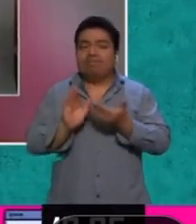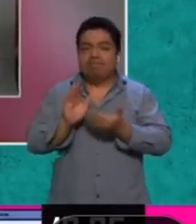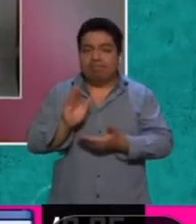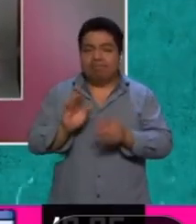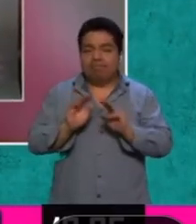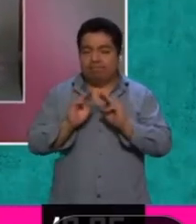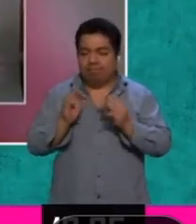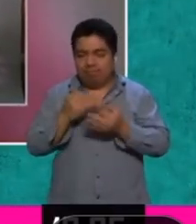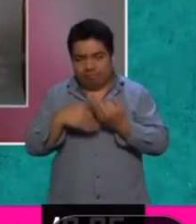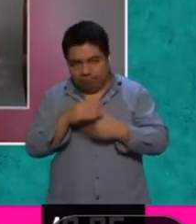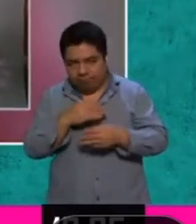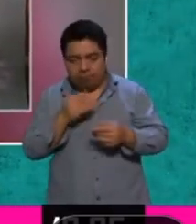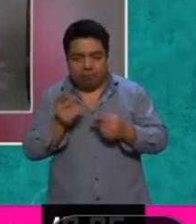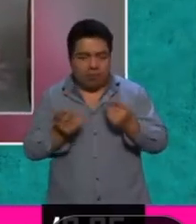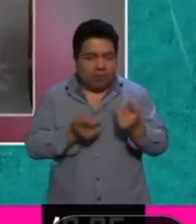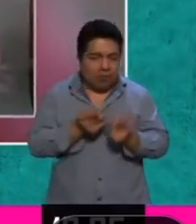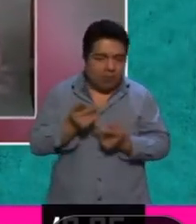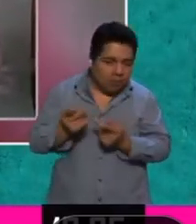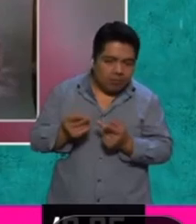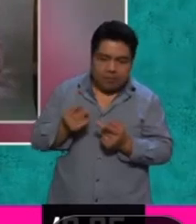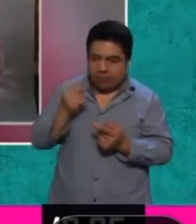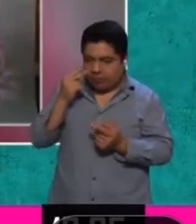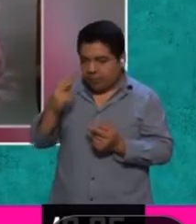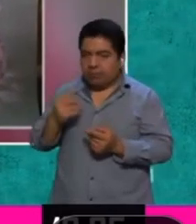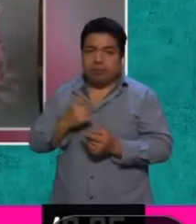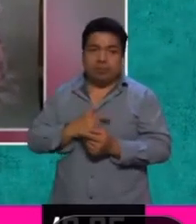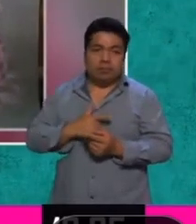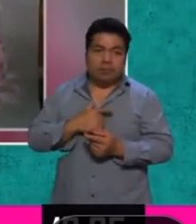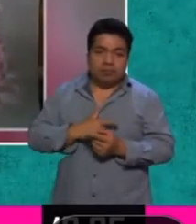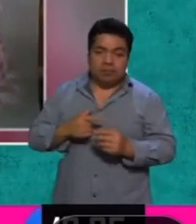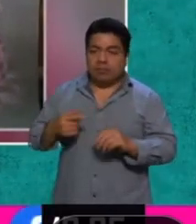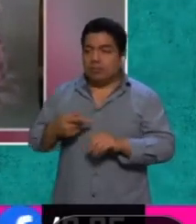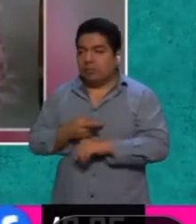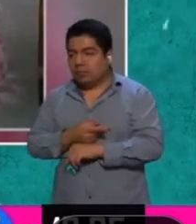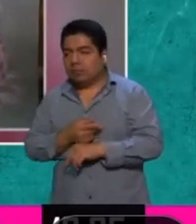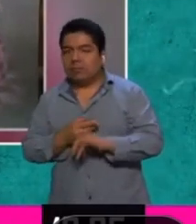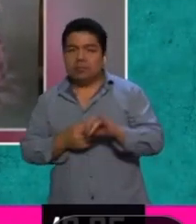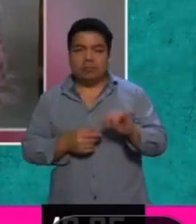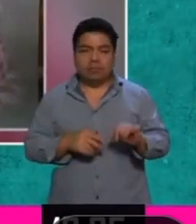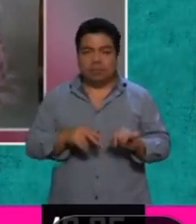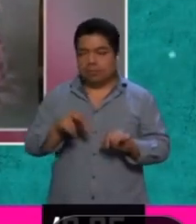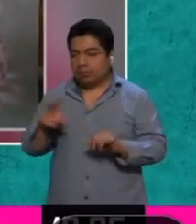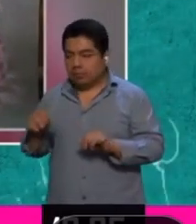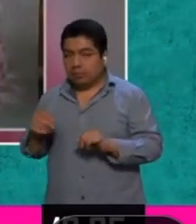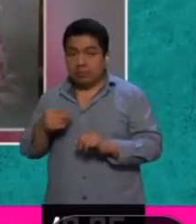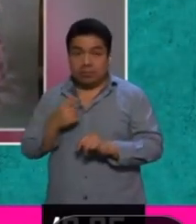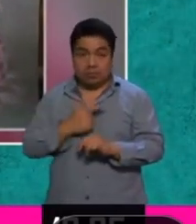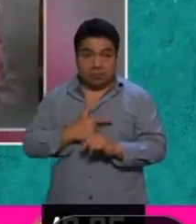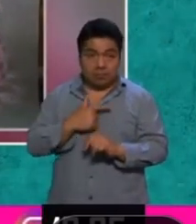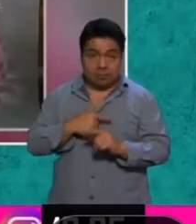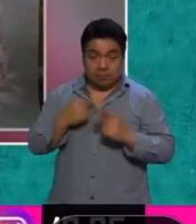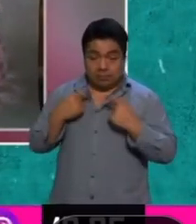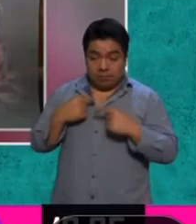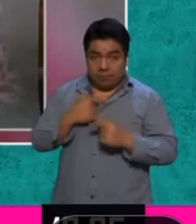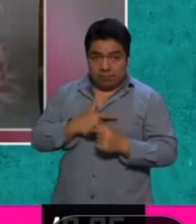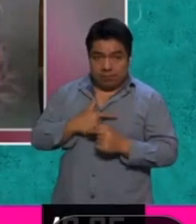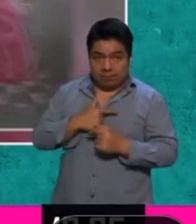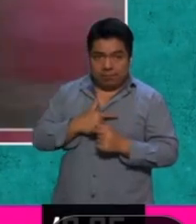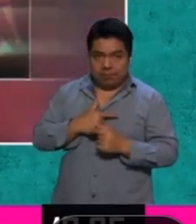de preguntas, de qué estás viendo aquí, por qué crees que está pasando esto. Ah, qué chido. Y a la gente le está gustando mucho. O sea,